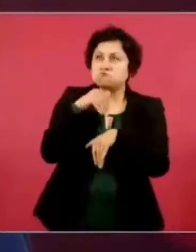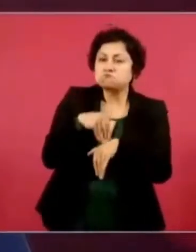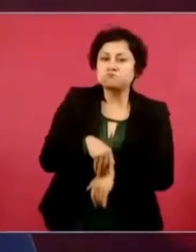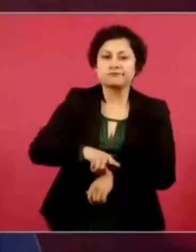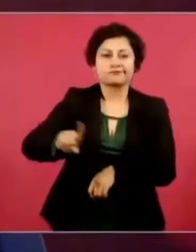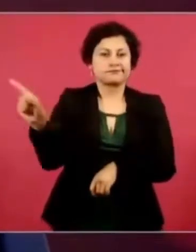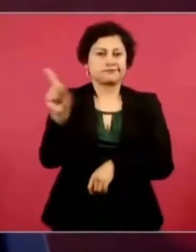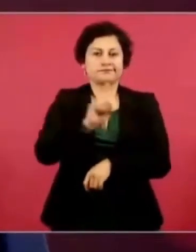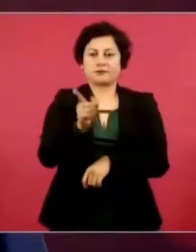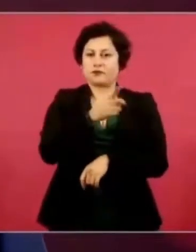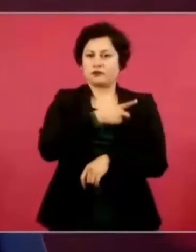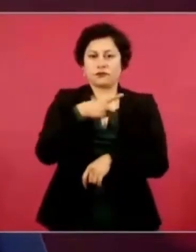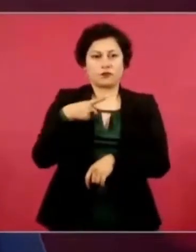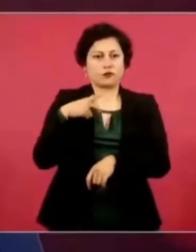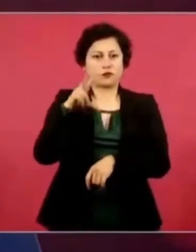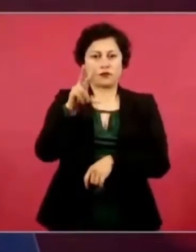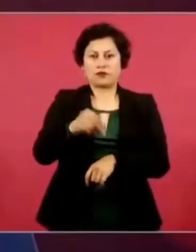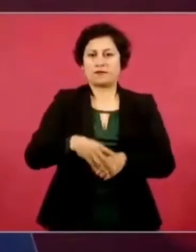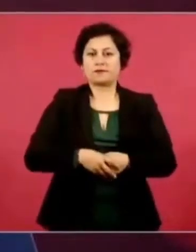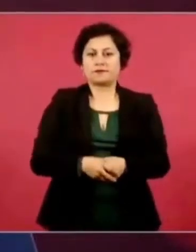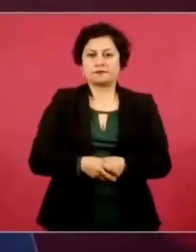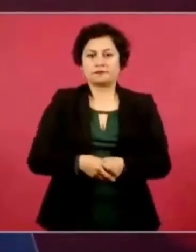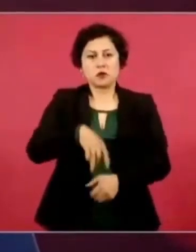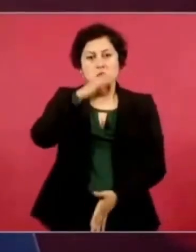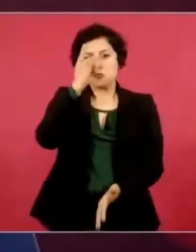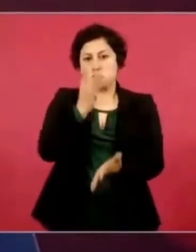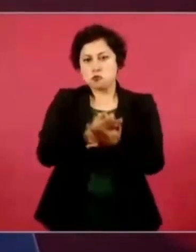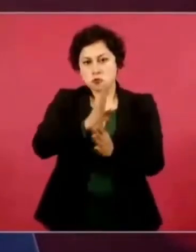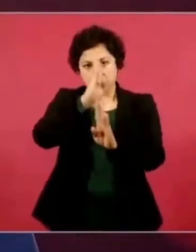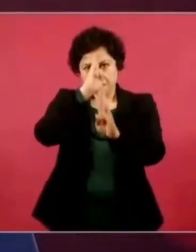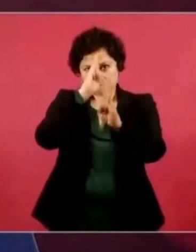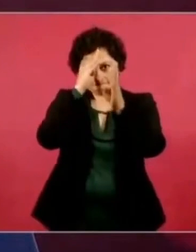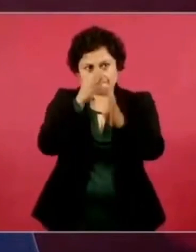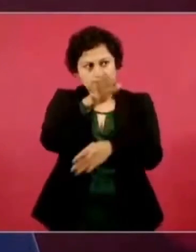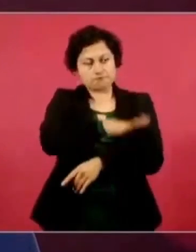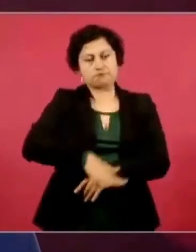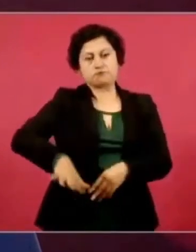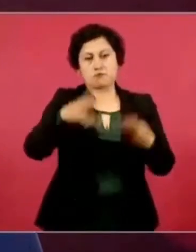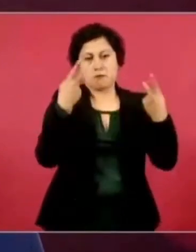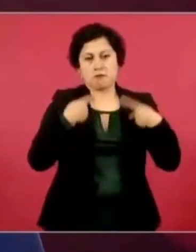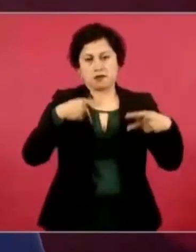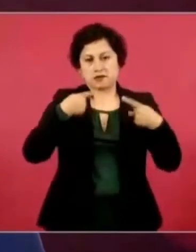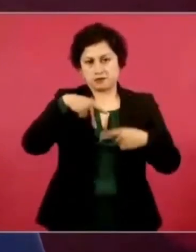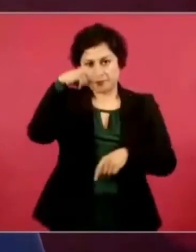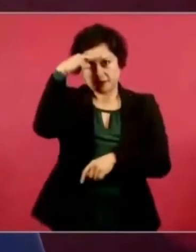Tener como amo al pueblo de México.